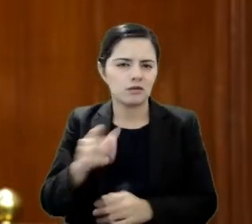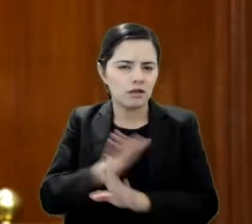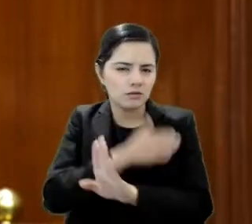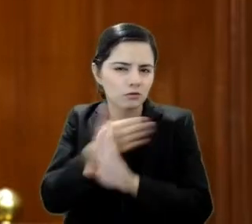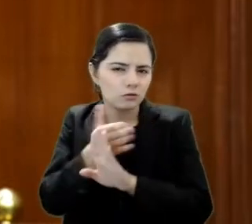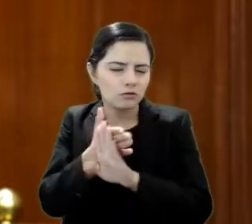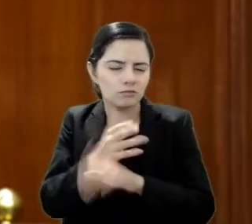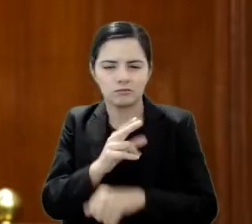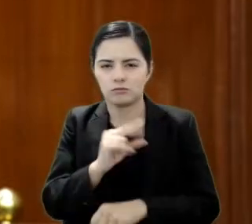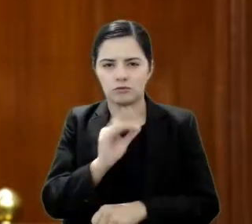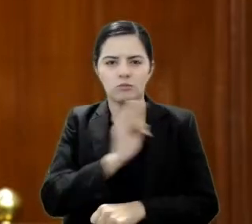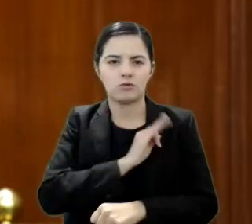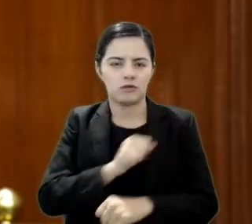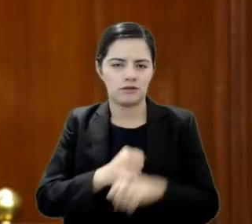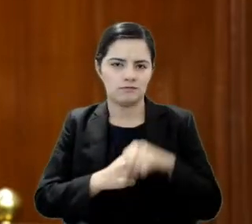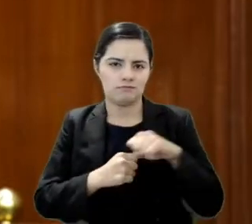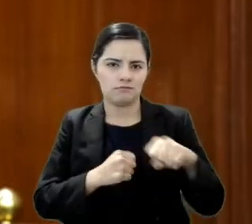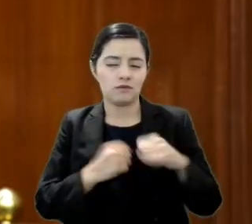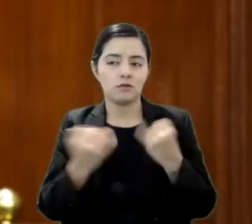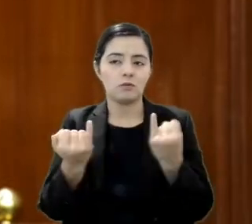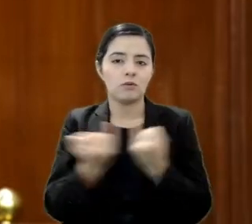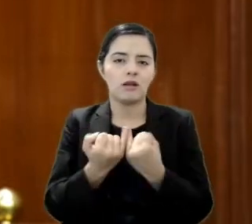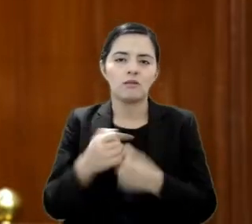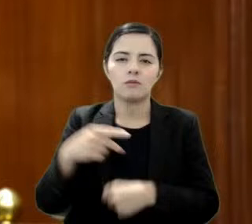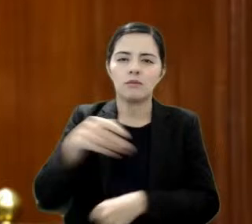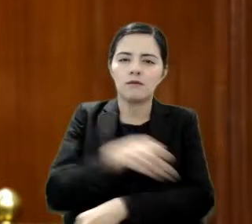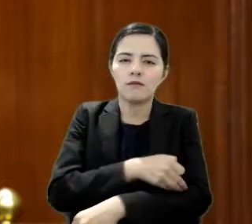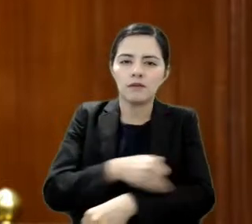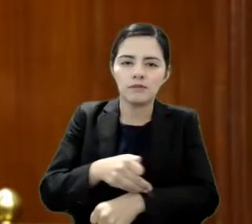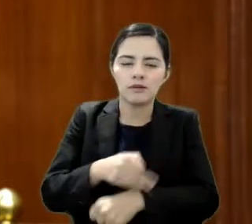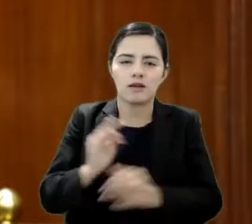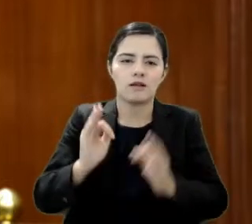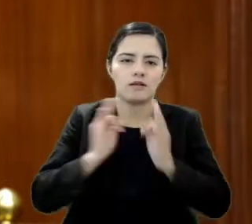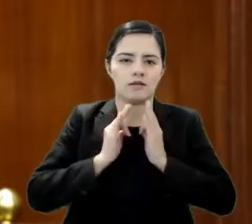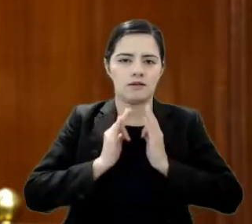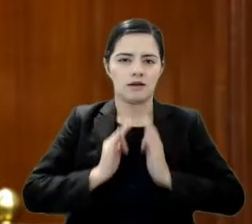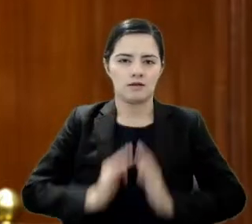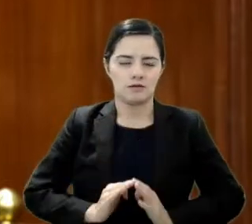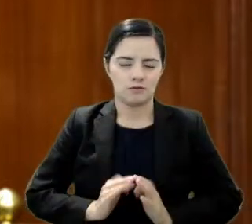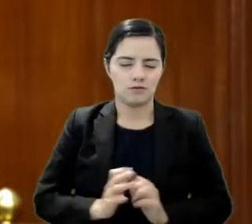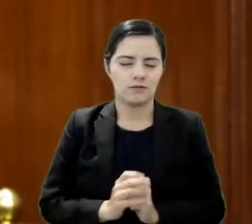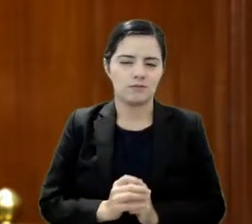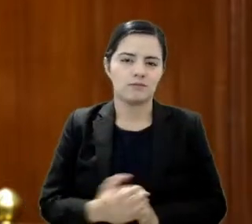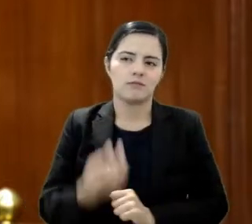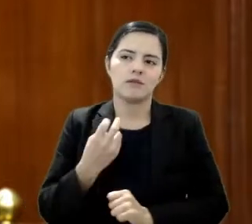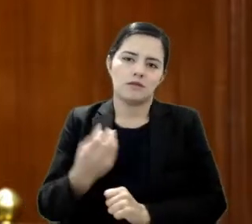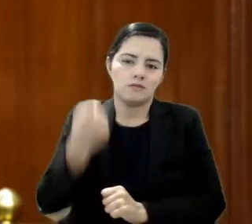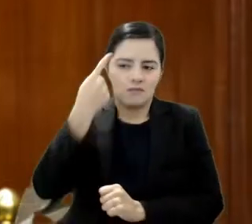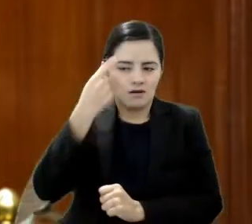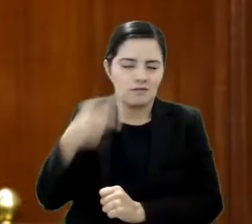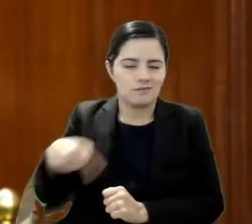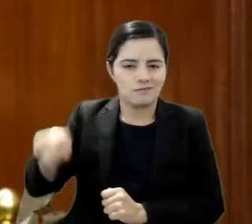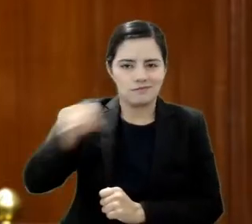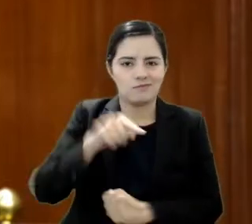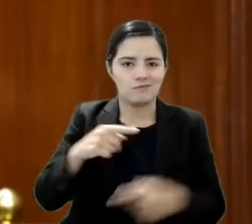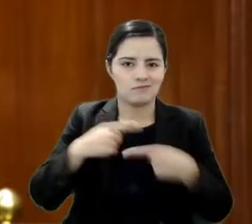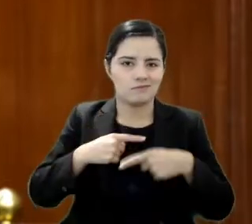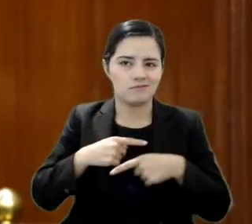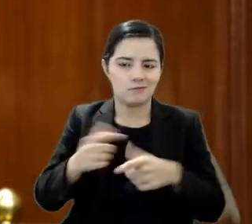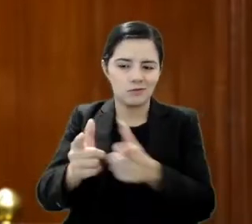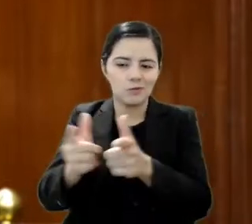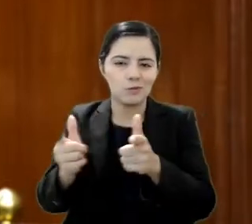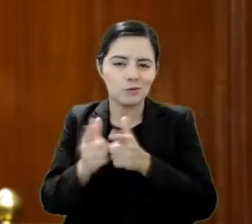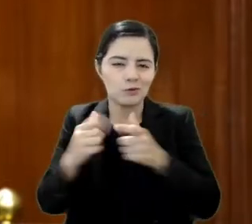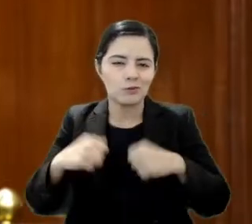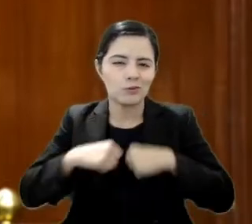a las iniciativas y reformas de leyes, códigos dirigidas a niñas, niños, adolescentes y la primera infancia. De manera global, todos aquellos